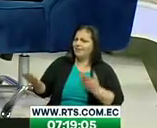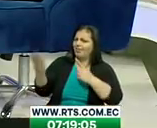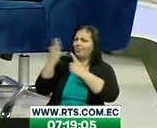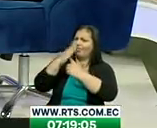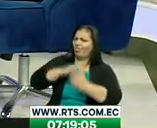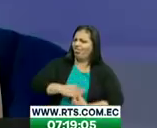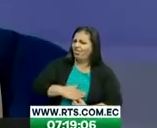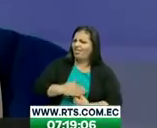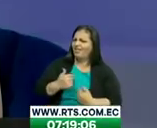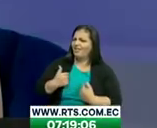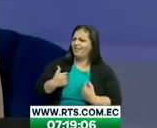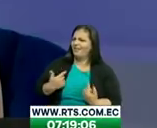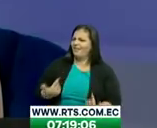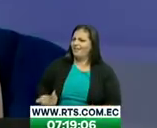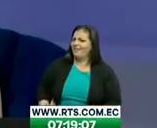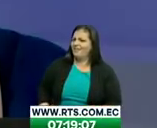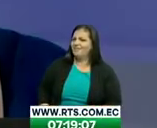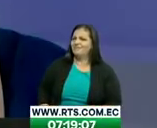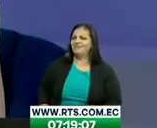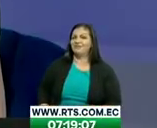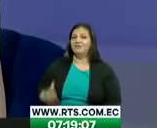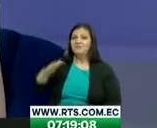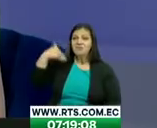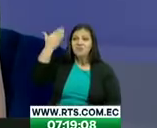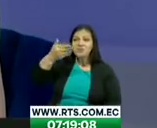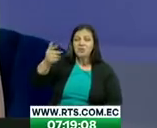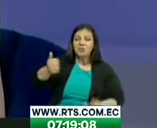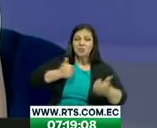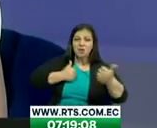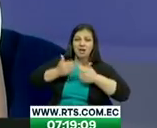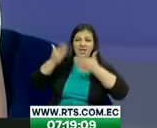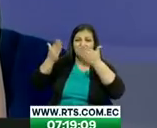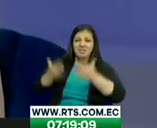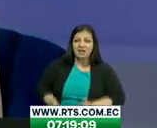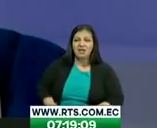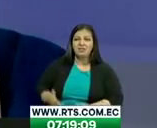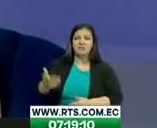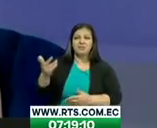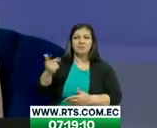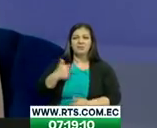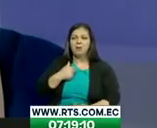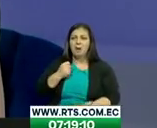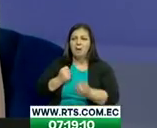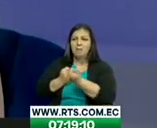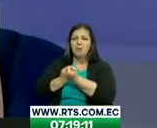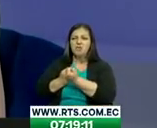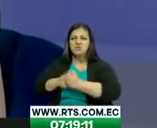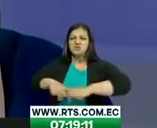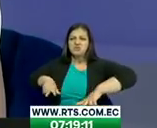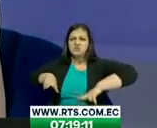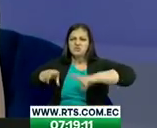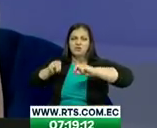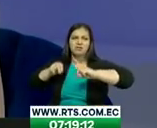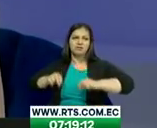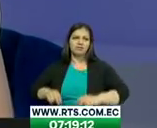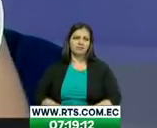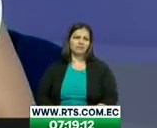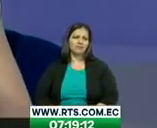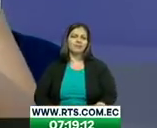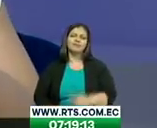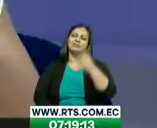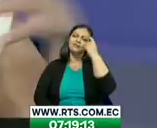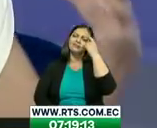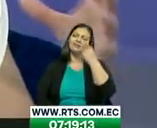lo veo muy factible que eso se dé, no creo que se vaya a diluir, creo que una frase puede terminar más que un discurso, porque un